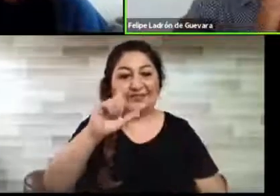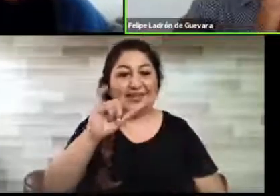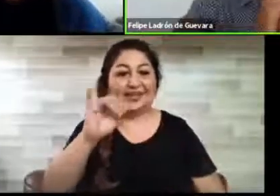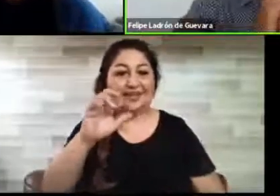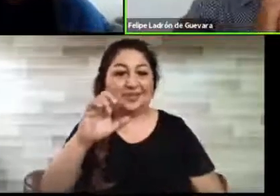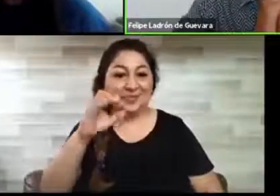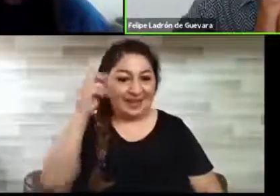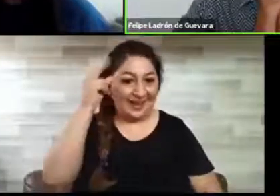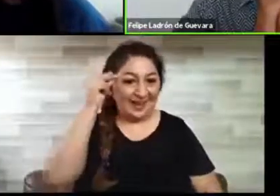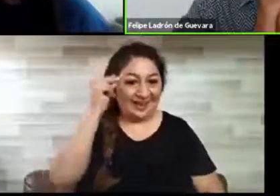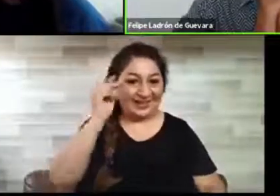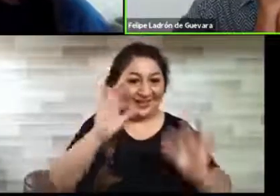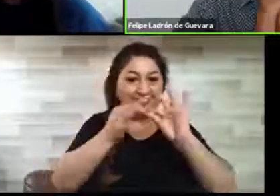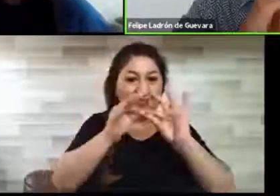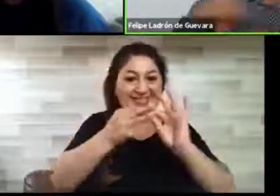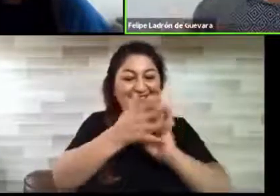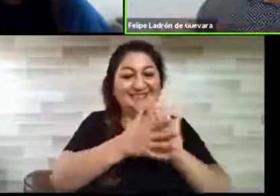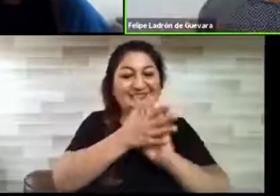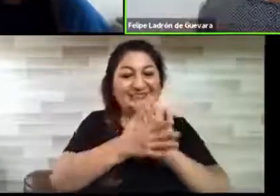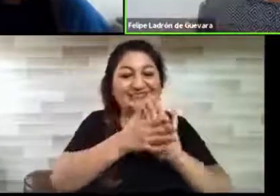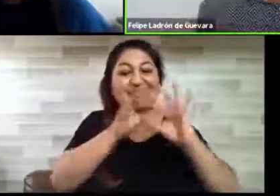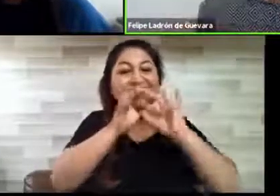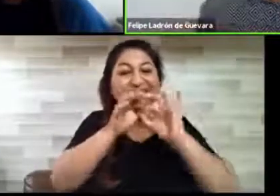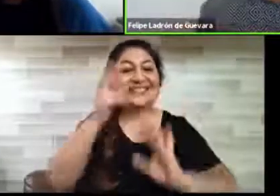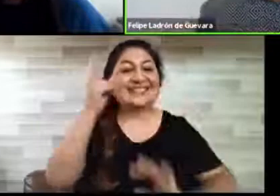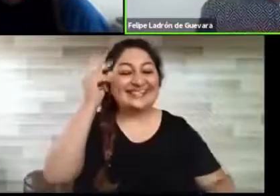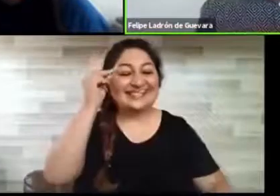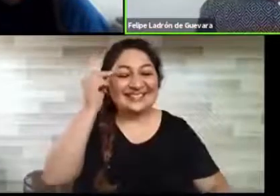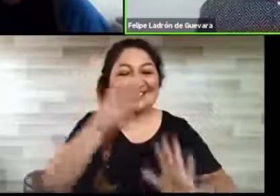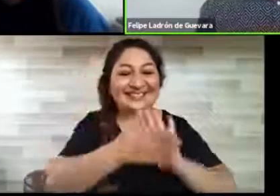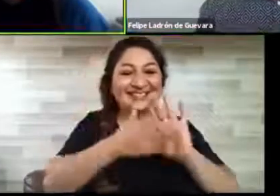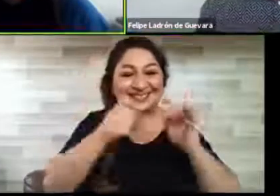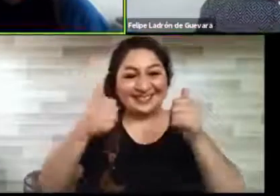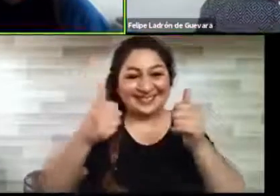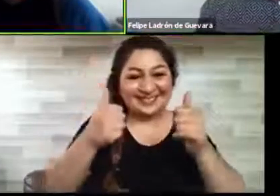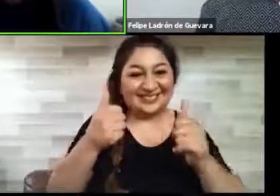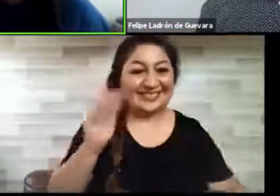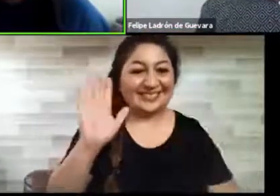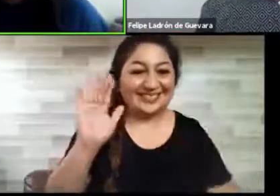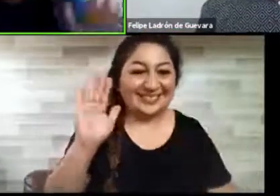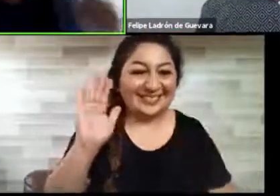Que estén muy bien. Gracias, Eileen, por las señas. Hasta luego. Estén bien. Chao, chao.